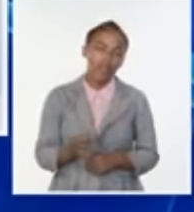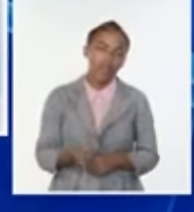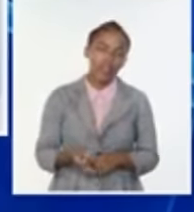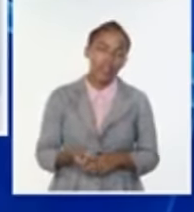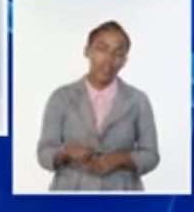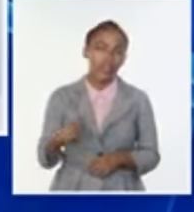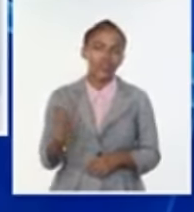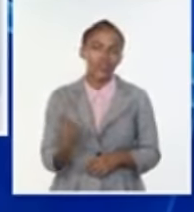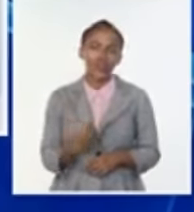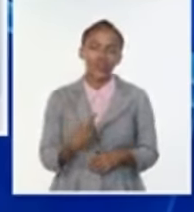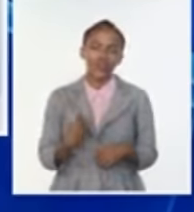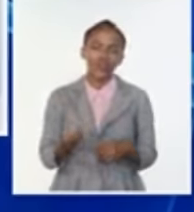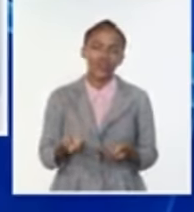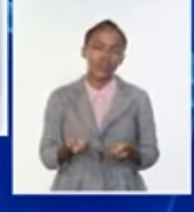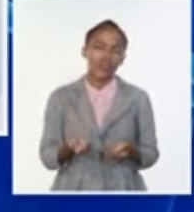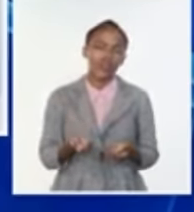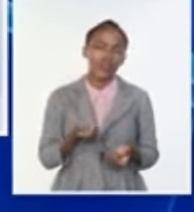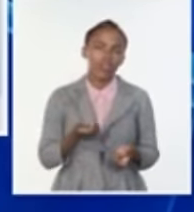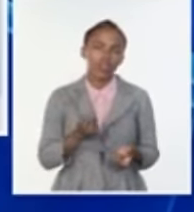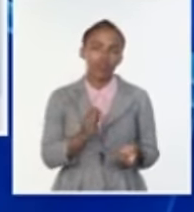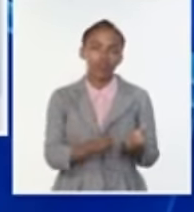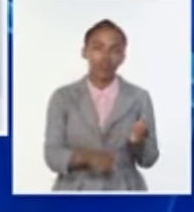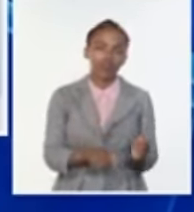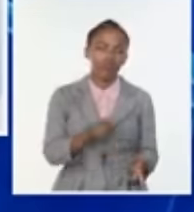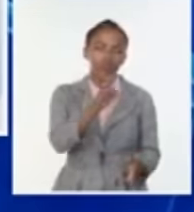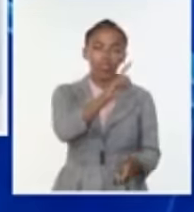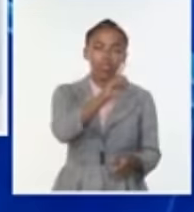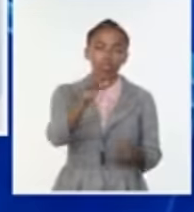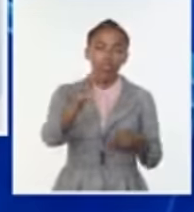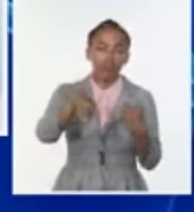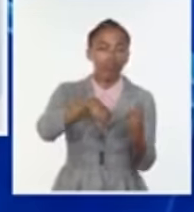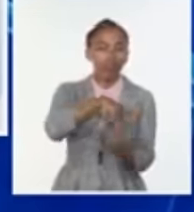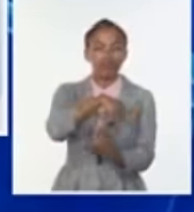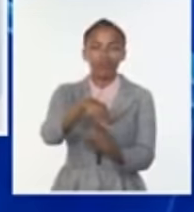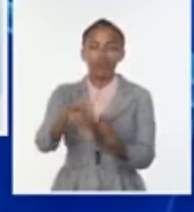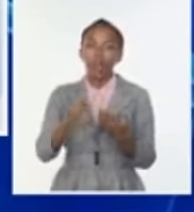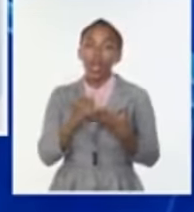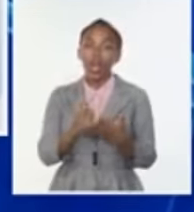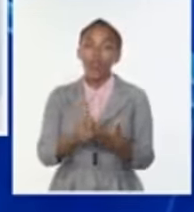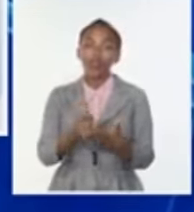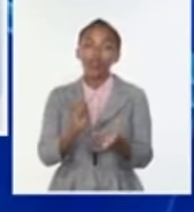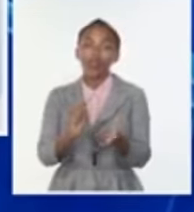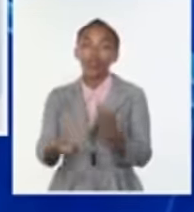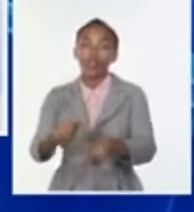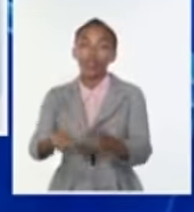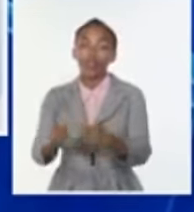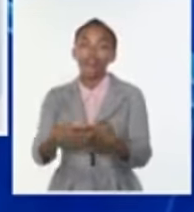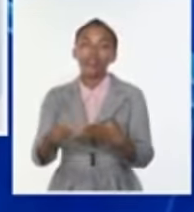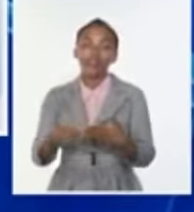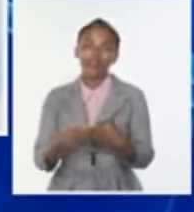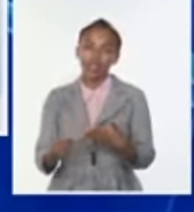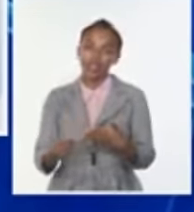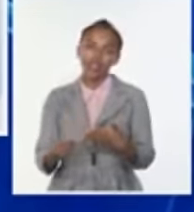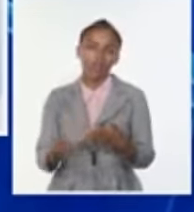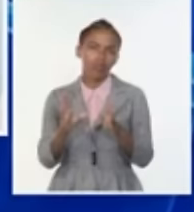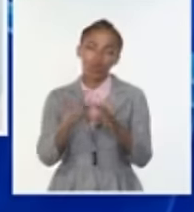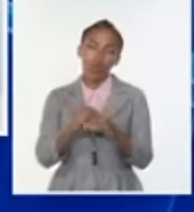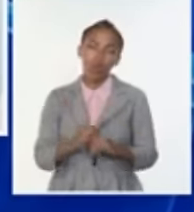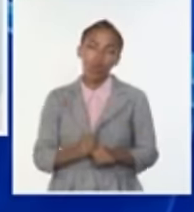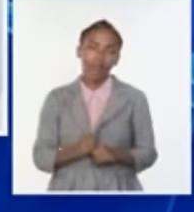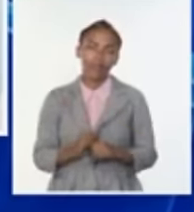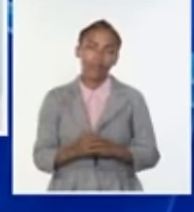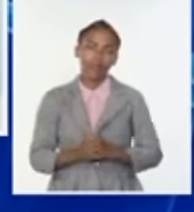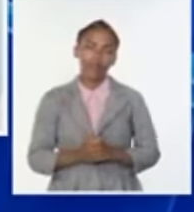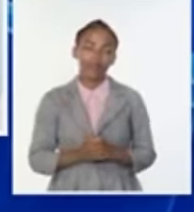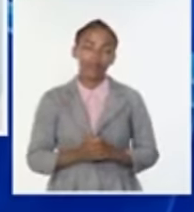contamos con un mercado cambiario que permita vender divisas. Este es un asunto en el cual aspiramos poder tener un